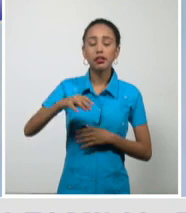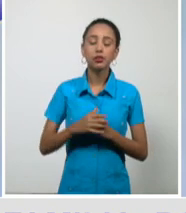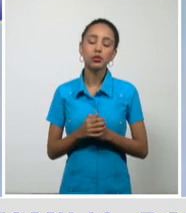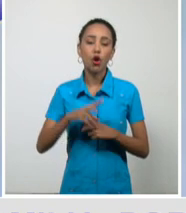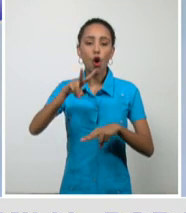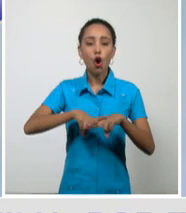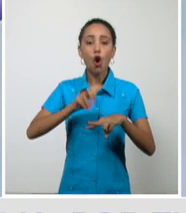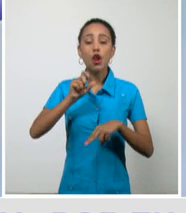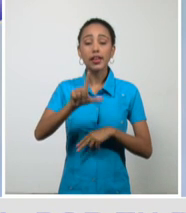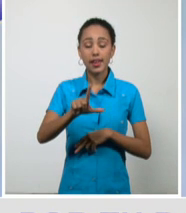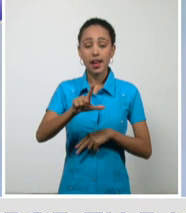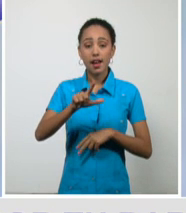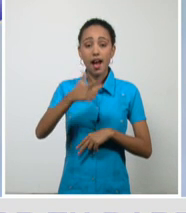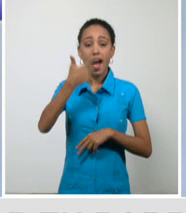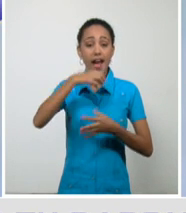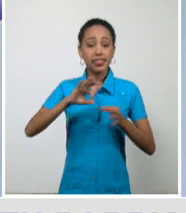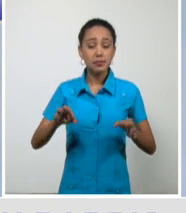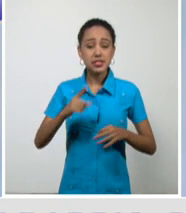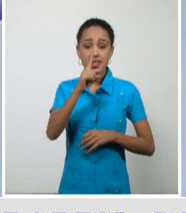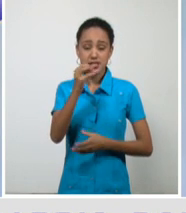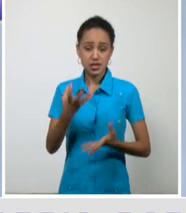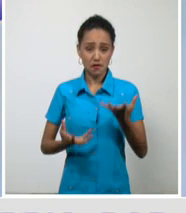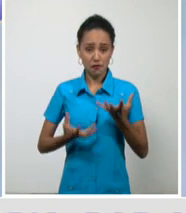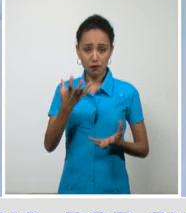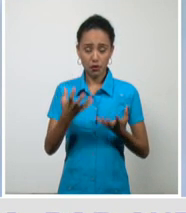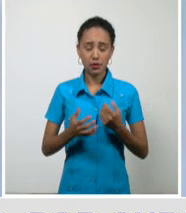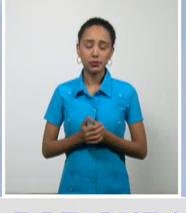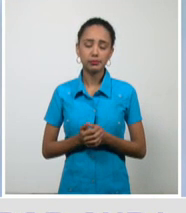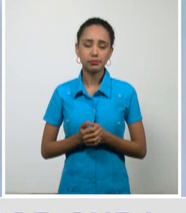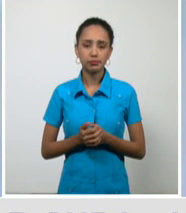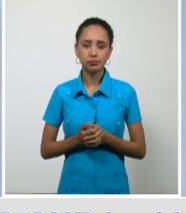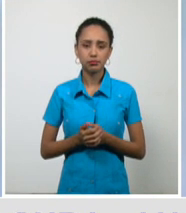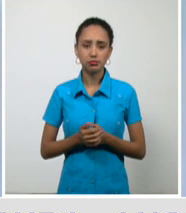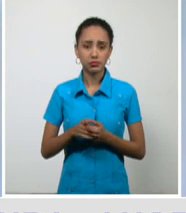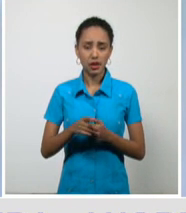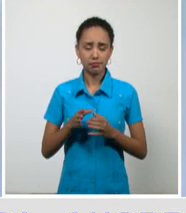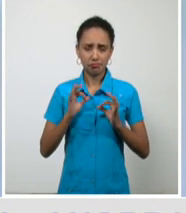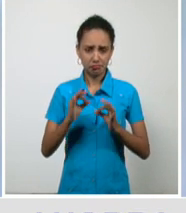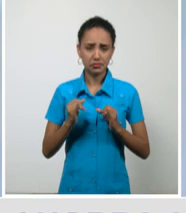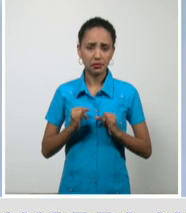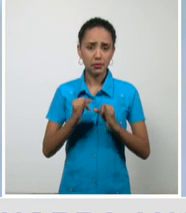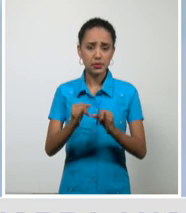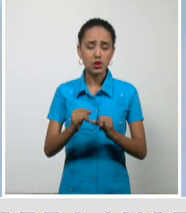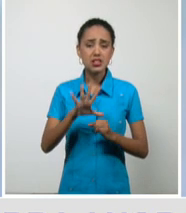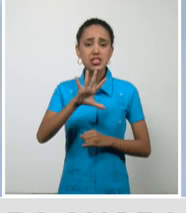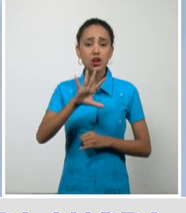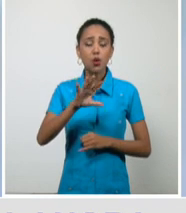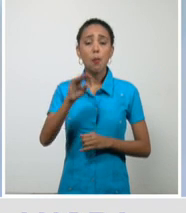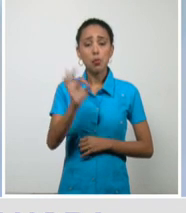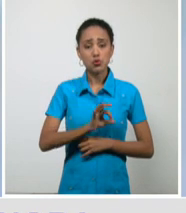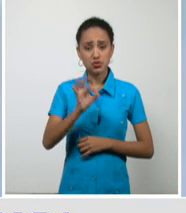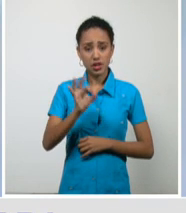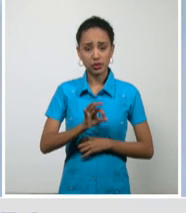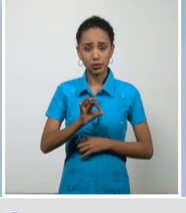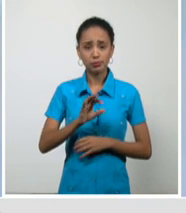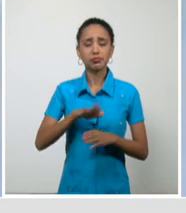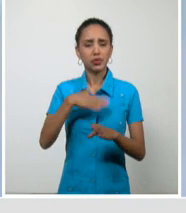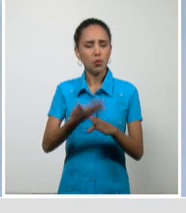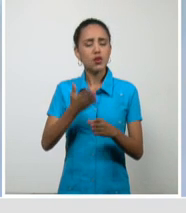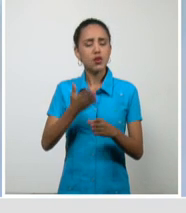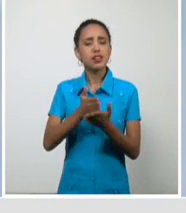Holguín, Artemisa, Cienfuegos. Ya hasta ahí la línea con un 5%. Luego Santiago de